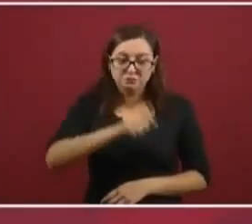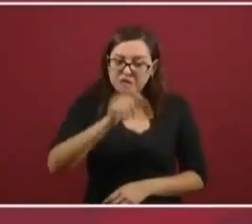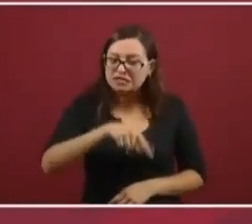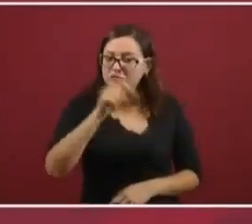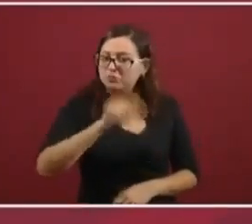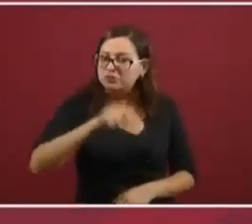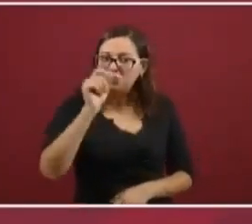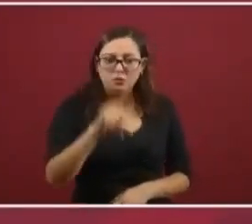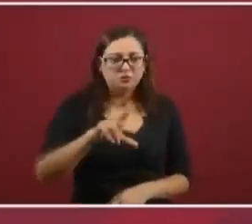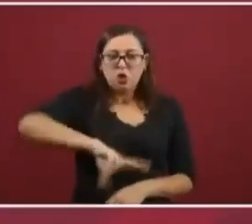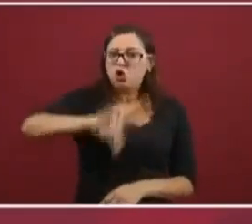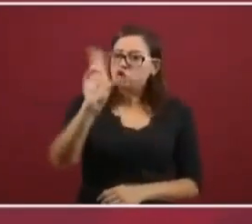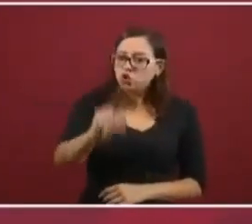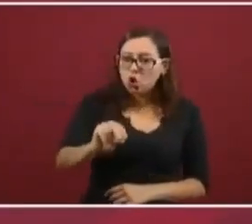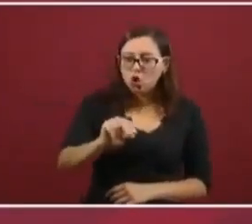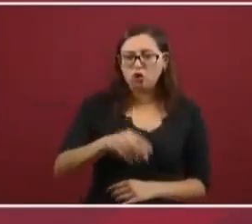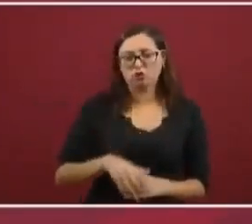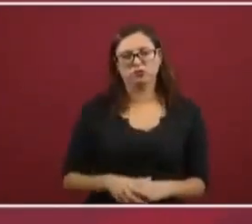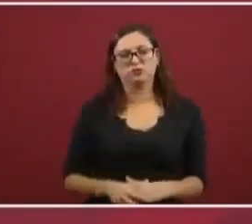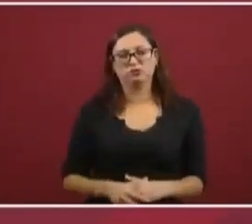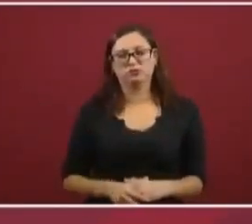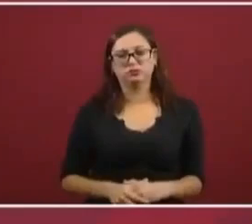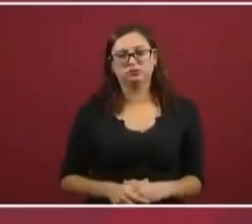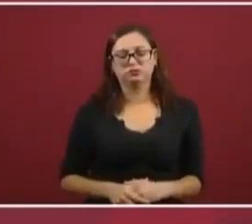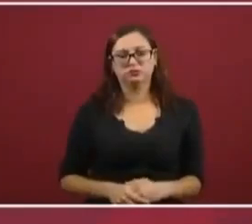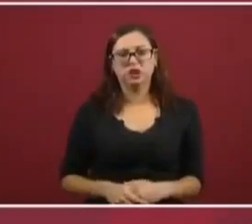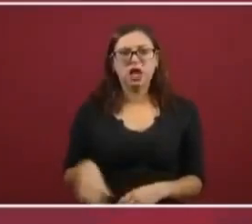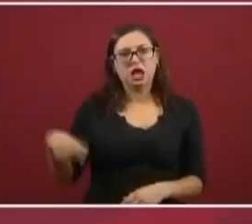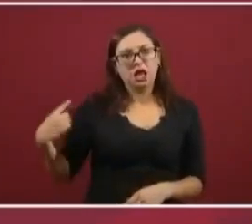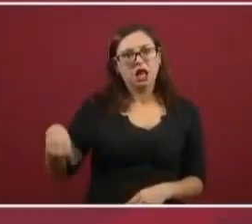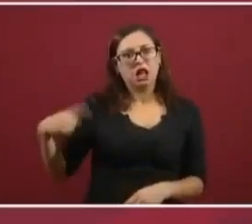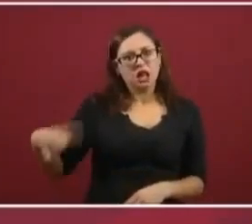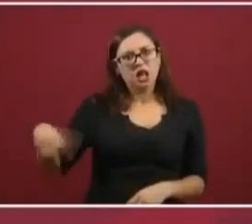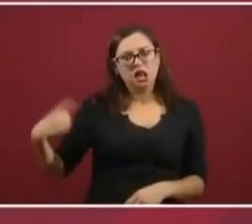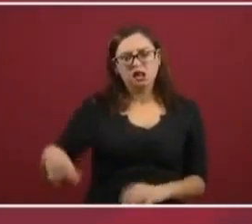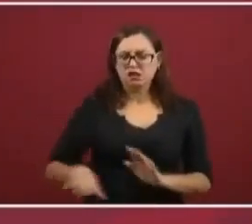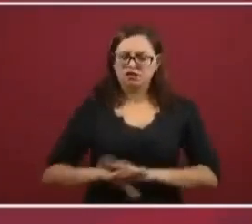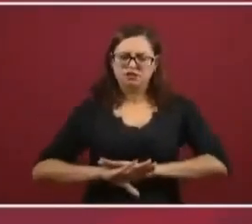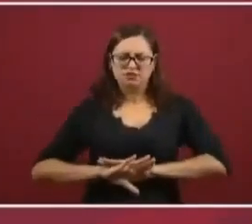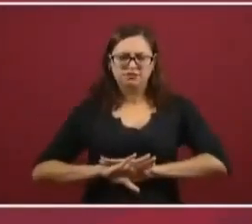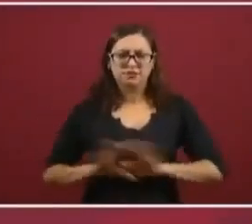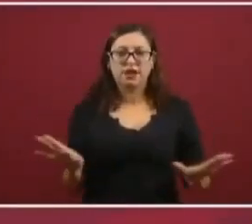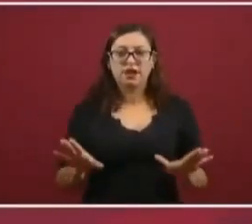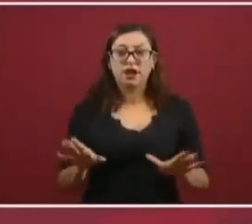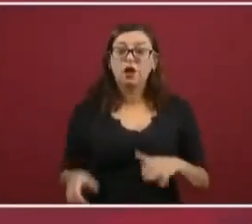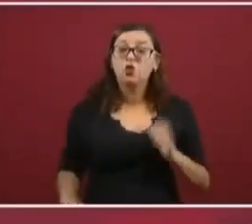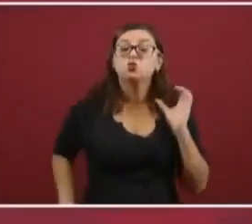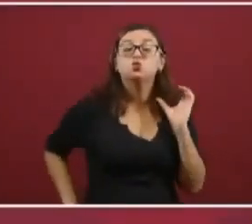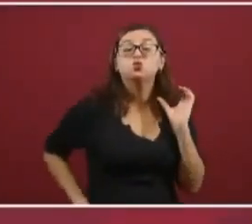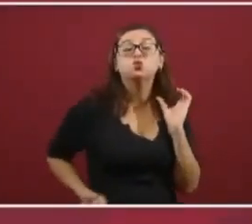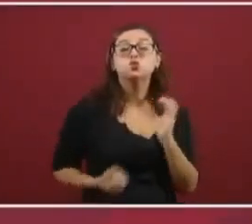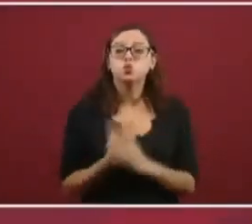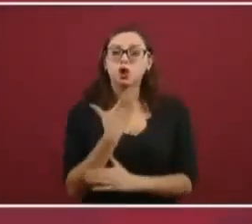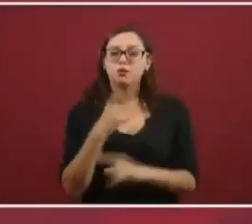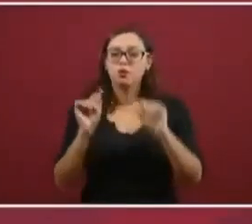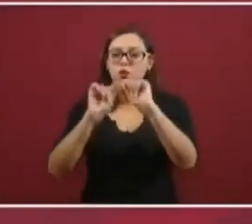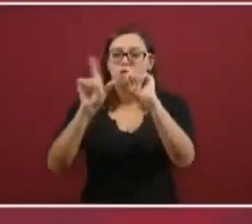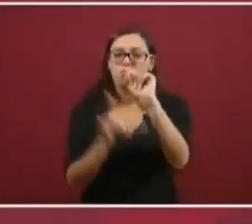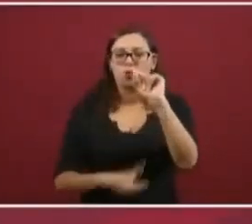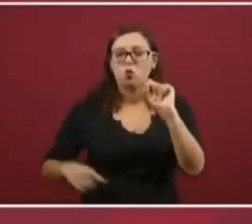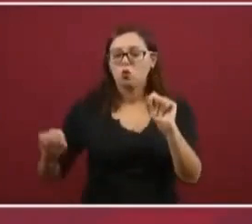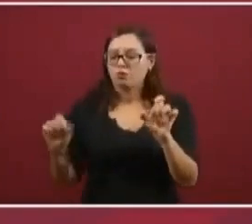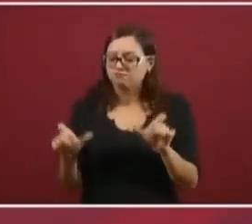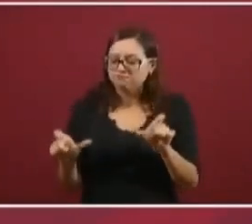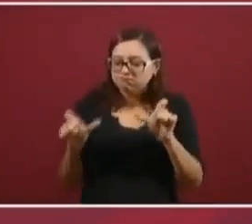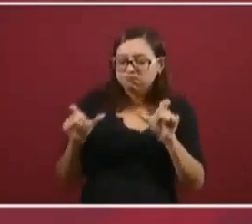no porque va a ser lo mismo entonces la guardia nacional tiene que cuidar